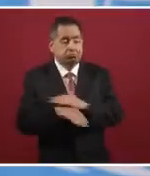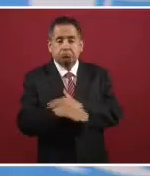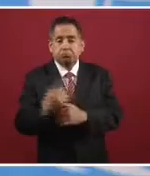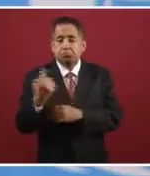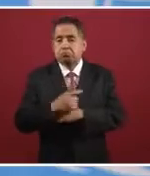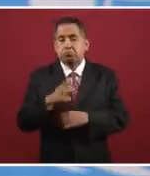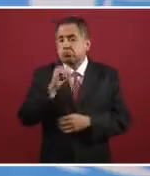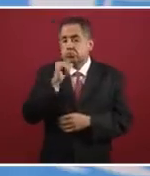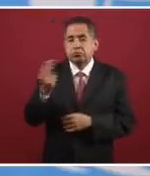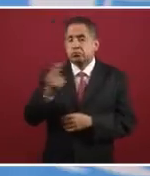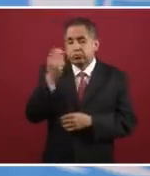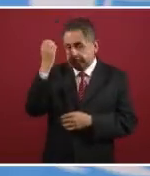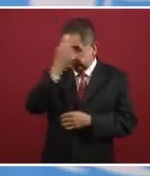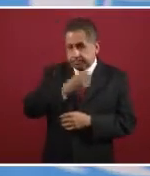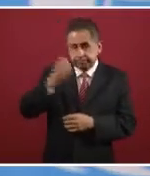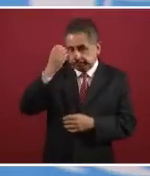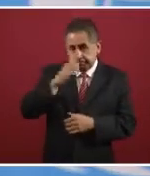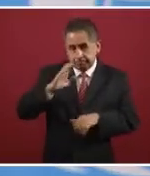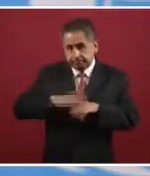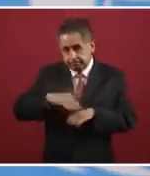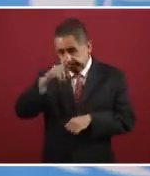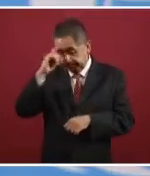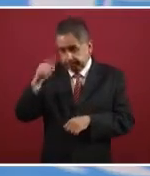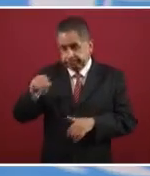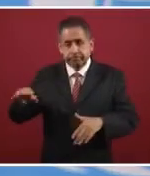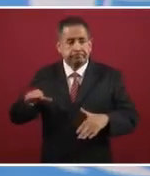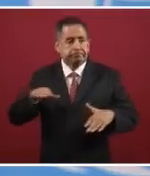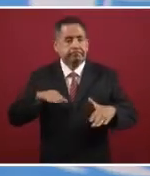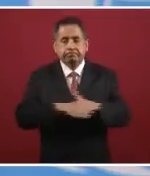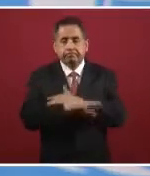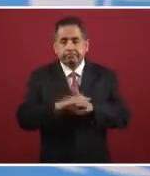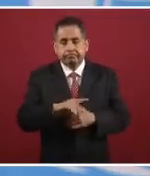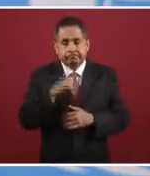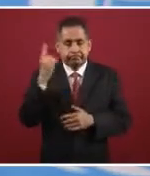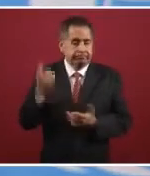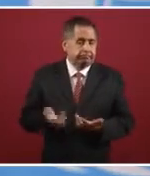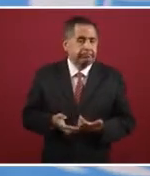en esas escuelas tiene entrada